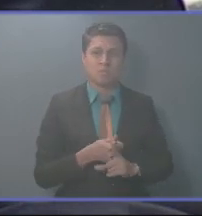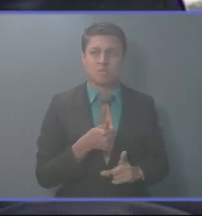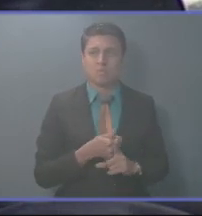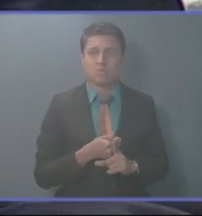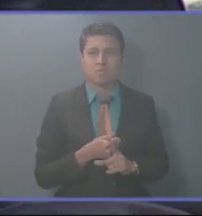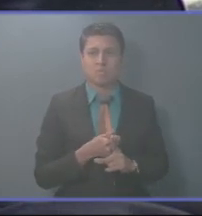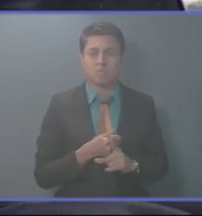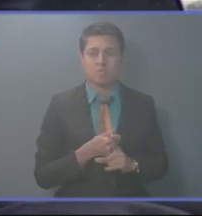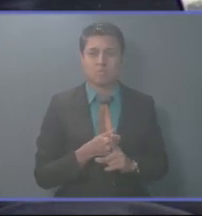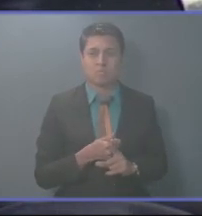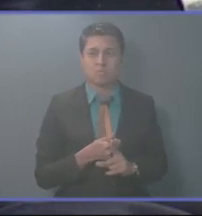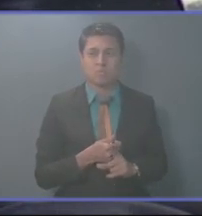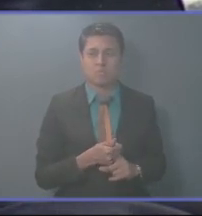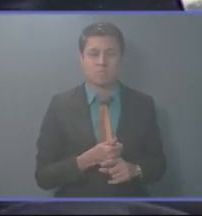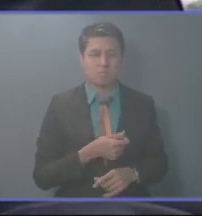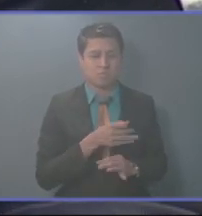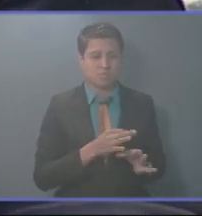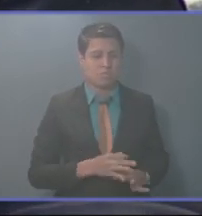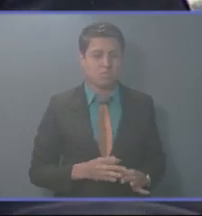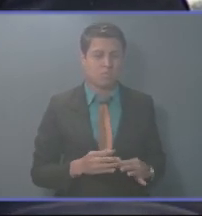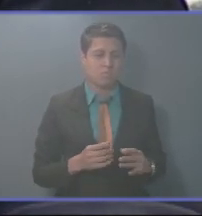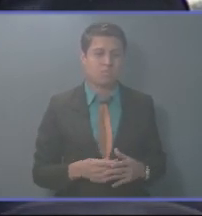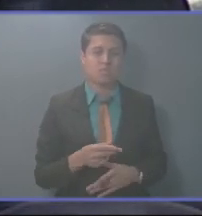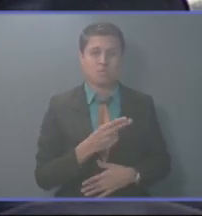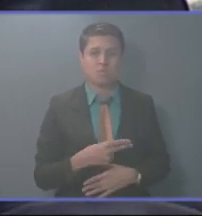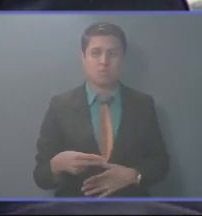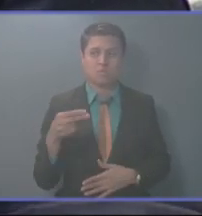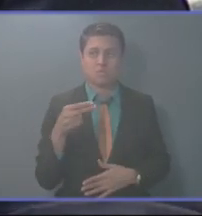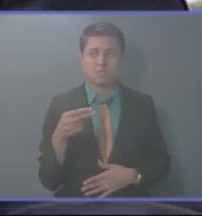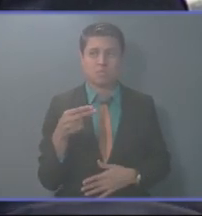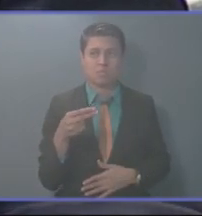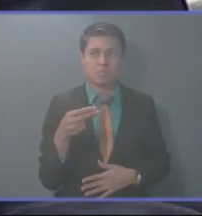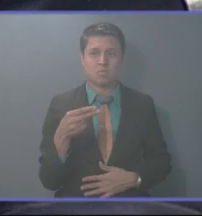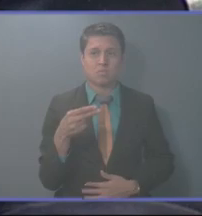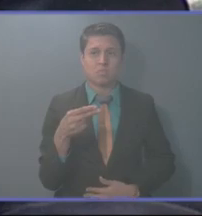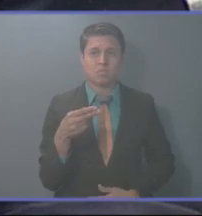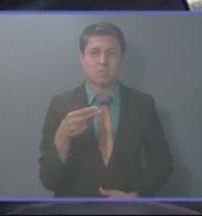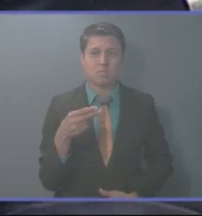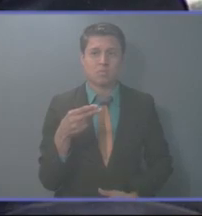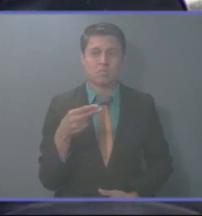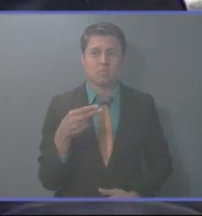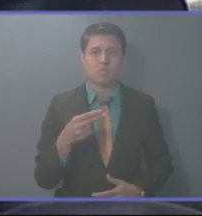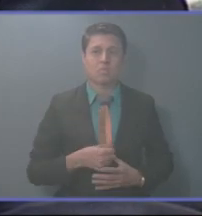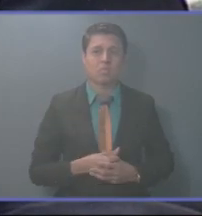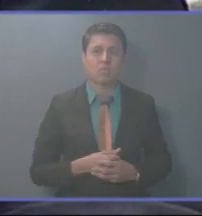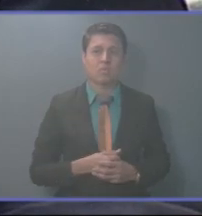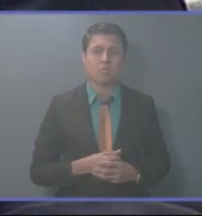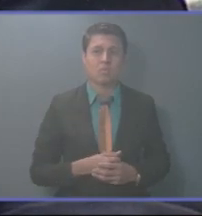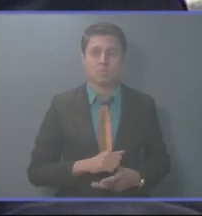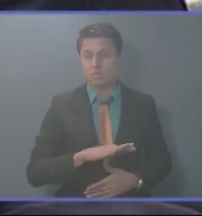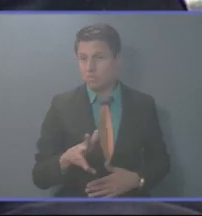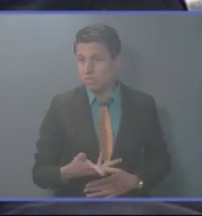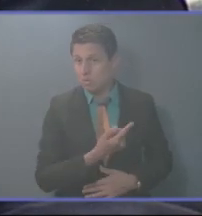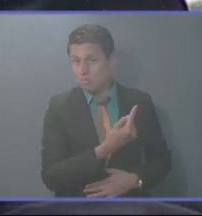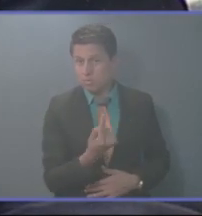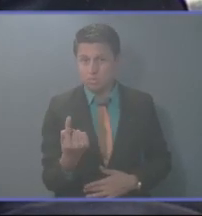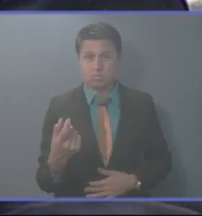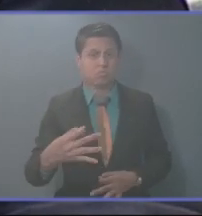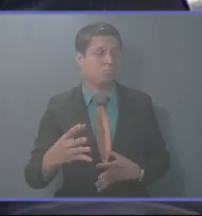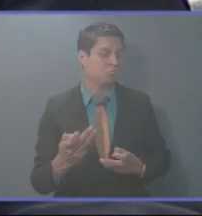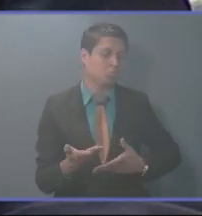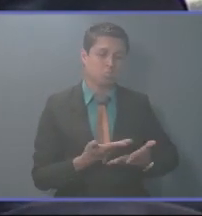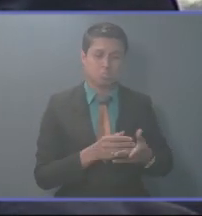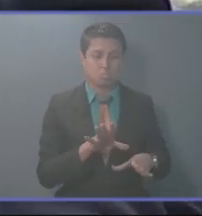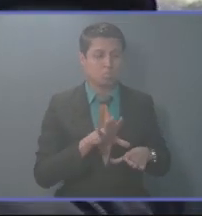omisión de la materialización del crimen. H. Principio de presunción de inocencia. Toda persona que se impute un